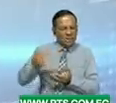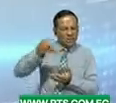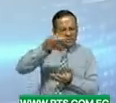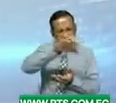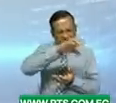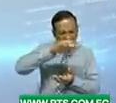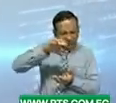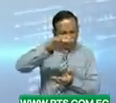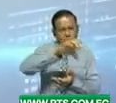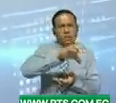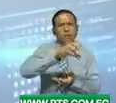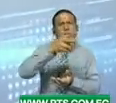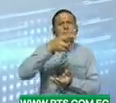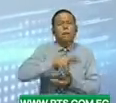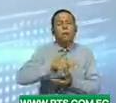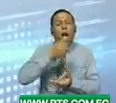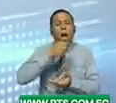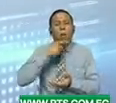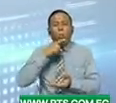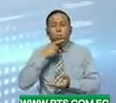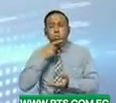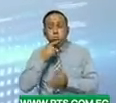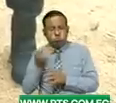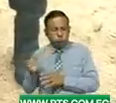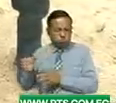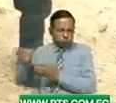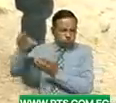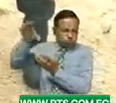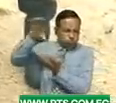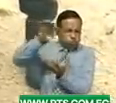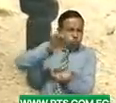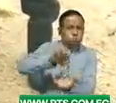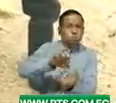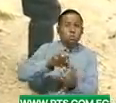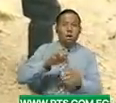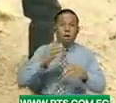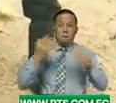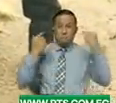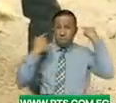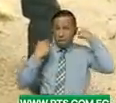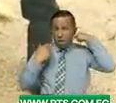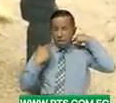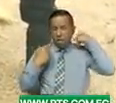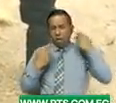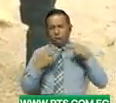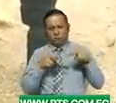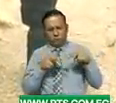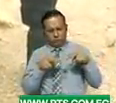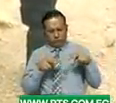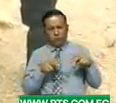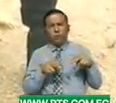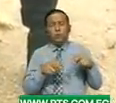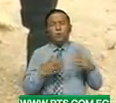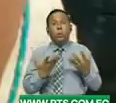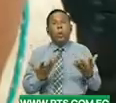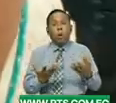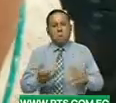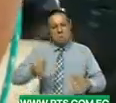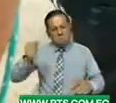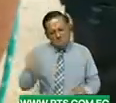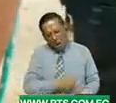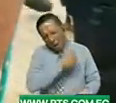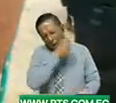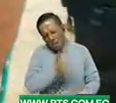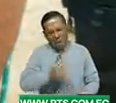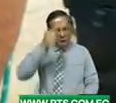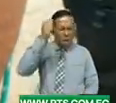Finalmente le bañaron con agua helada. En su espalda eran evidentes las huellas que dejó el castigo,